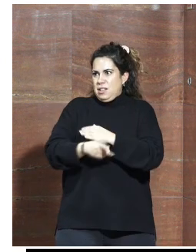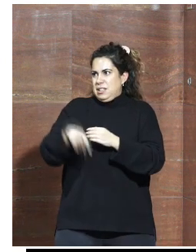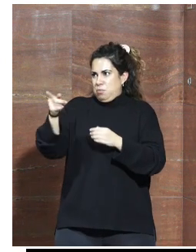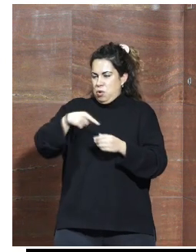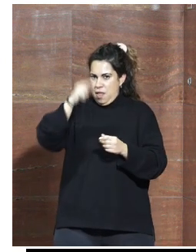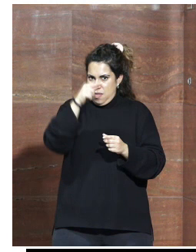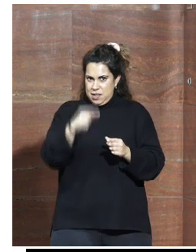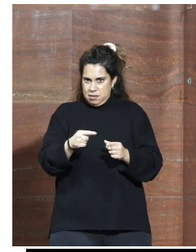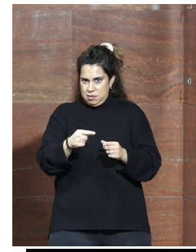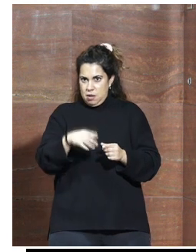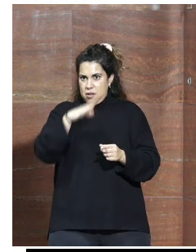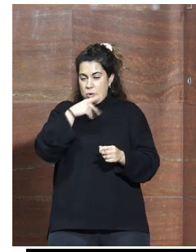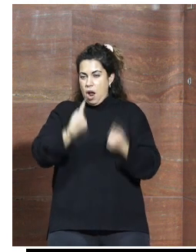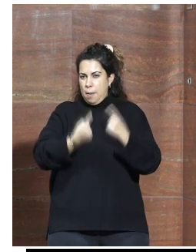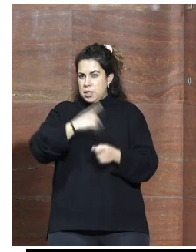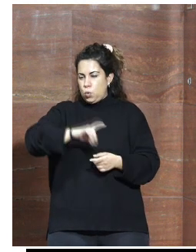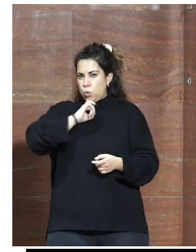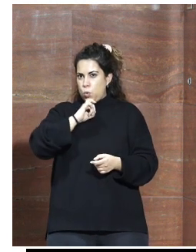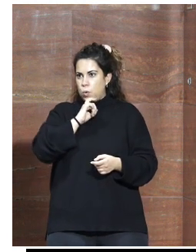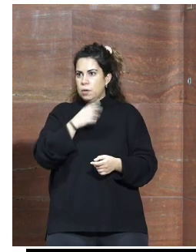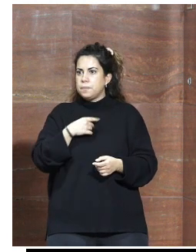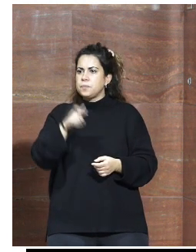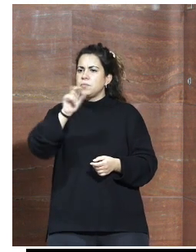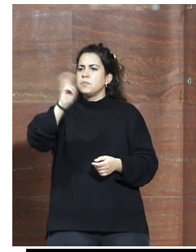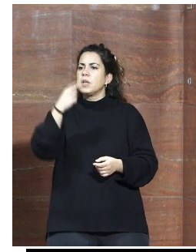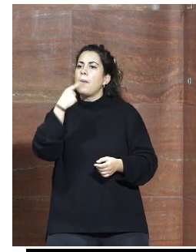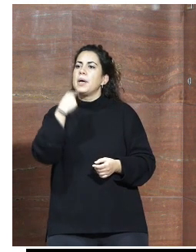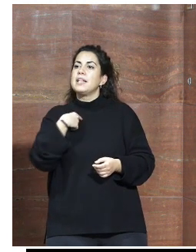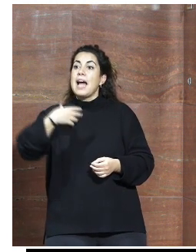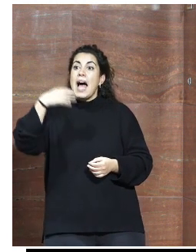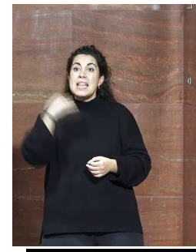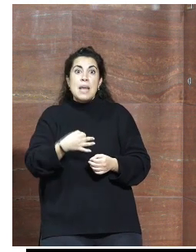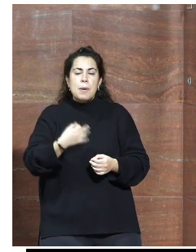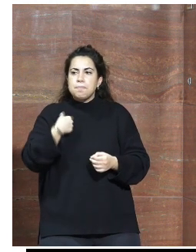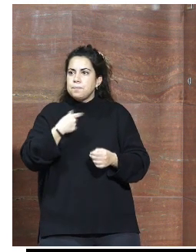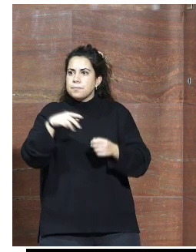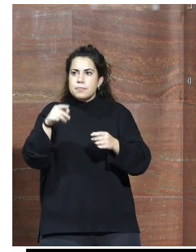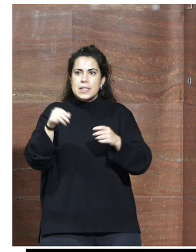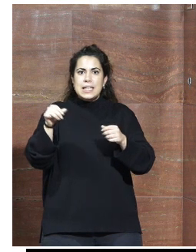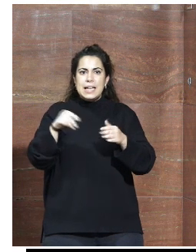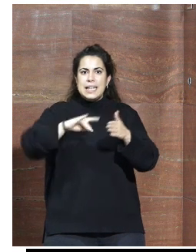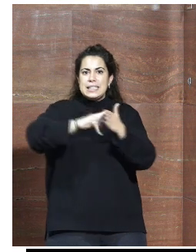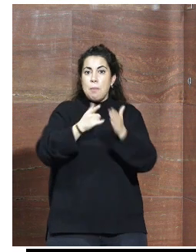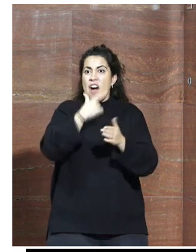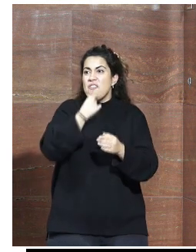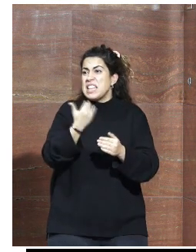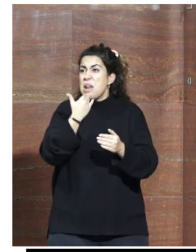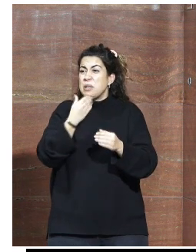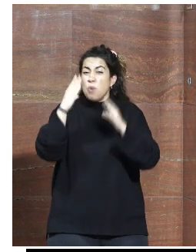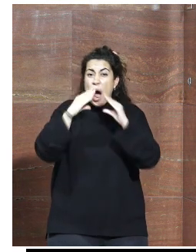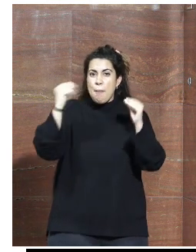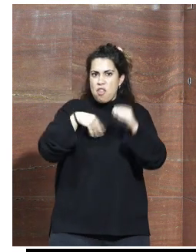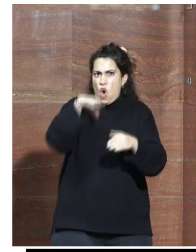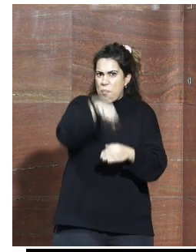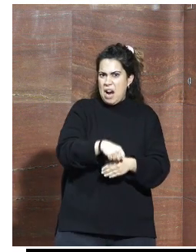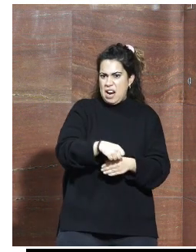verdaderamente complicado. Alguien me decía por ahí, si tendrían que hacerlo tan fácil como comprar en Amazon. Si es que en Amazon